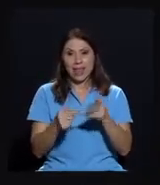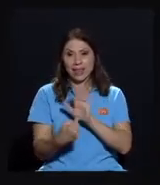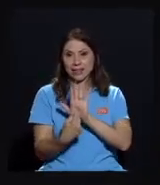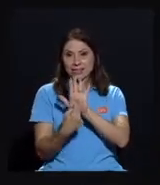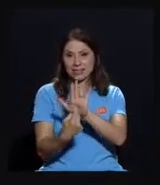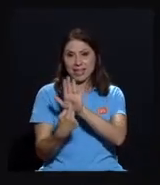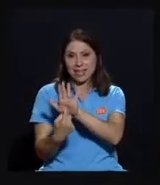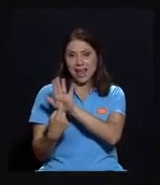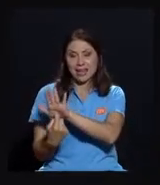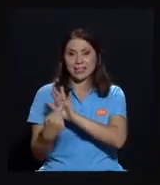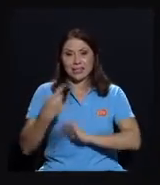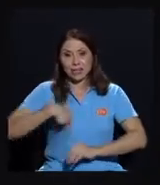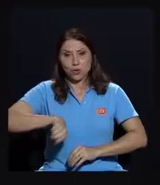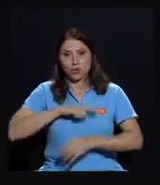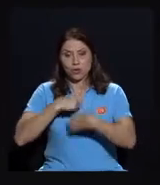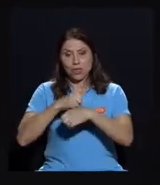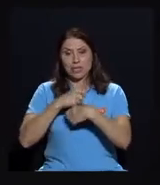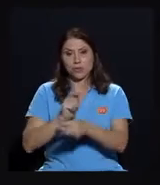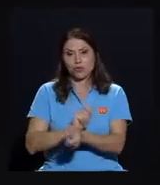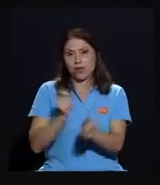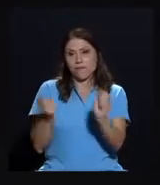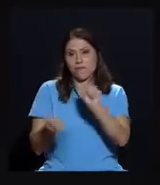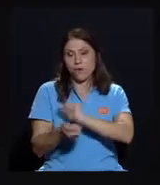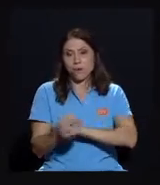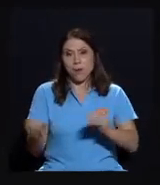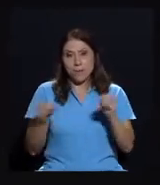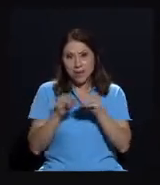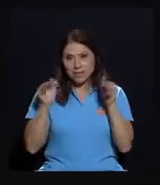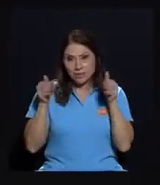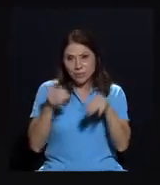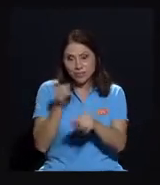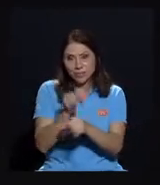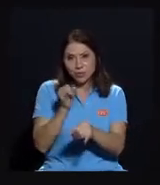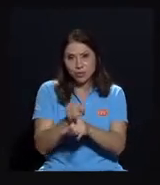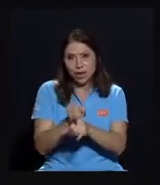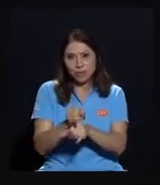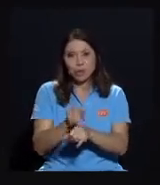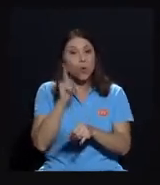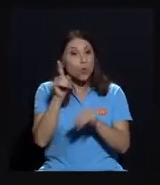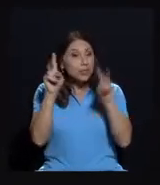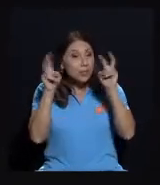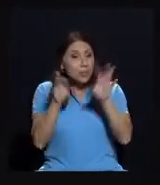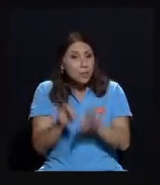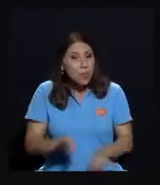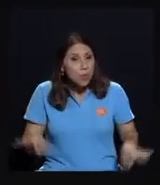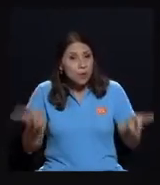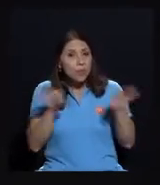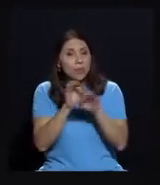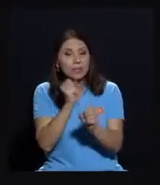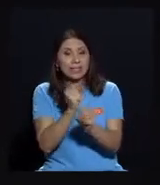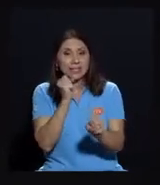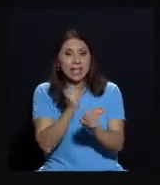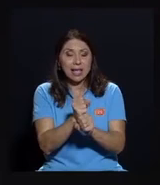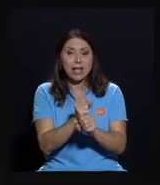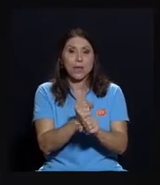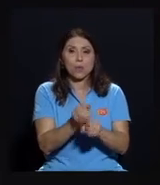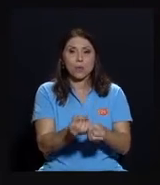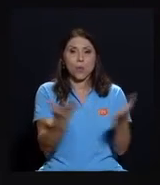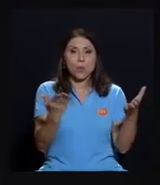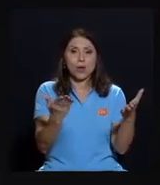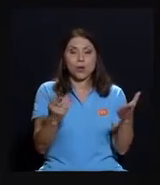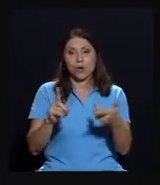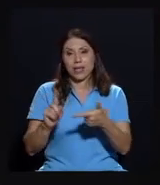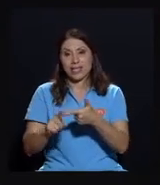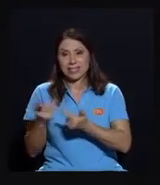más institucional una que para mí es clave es el tema del empleo público y el servicio civil pero esa reforma de la